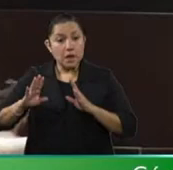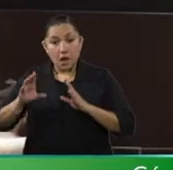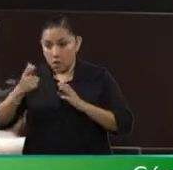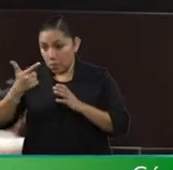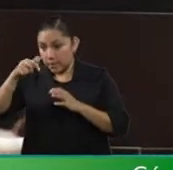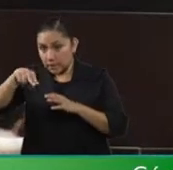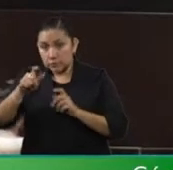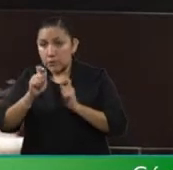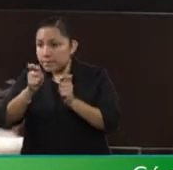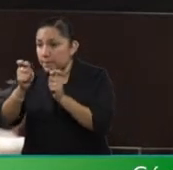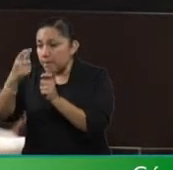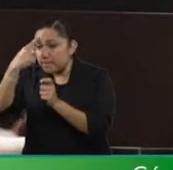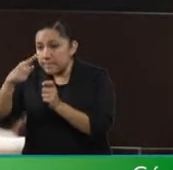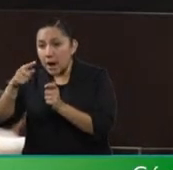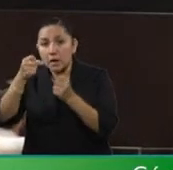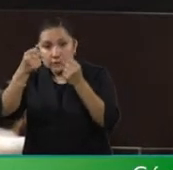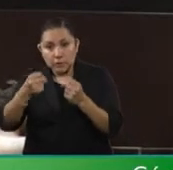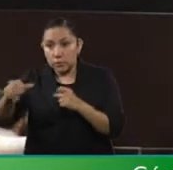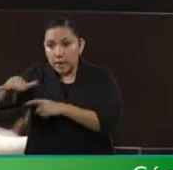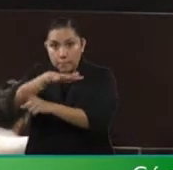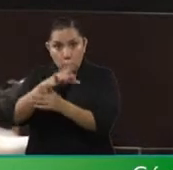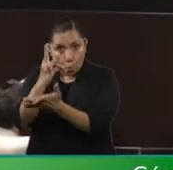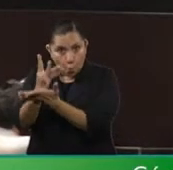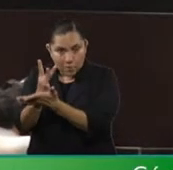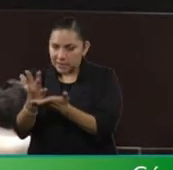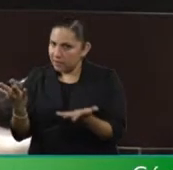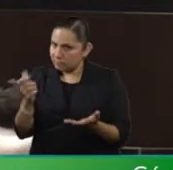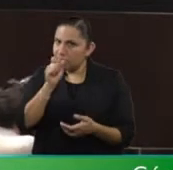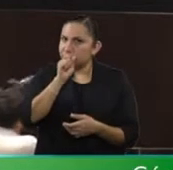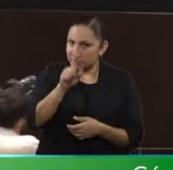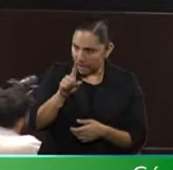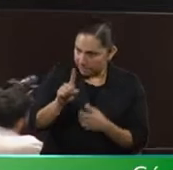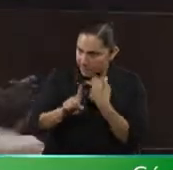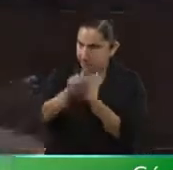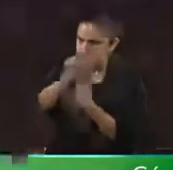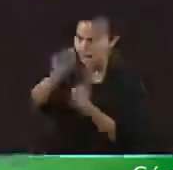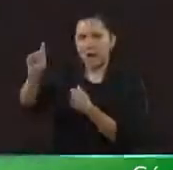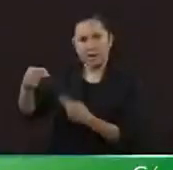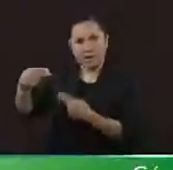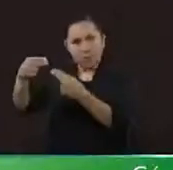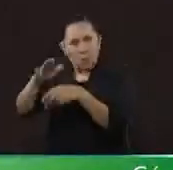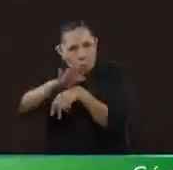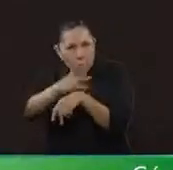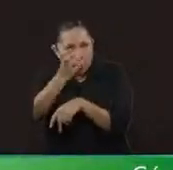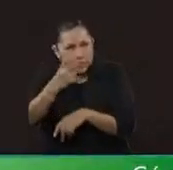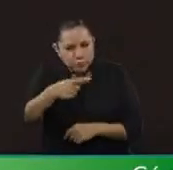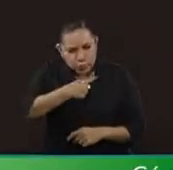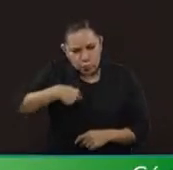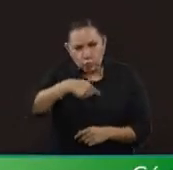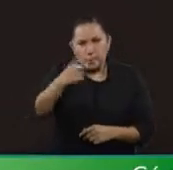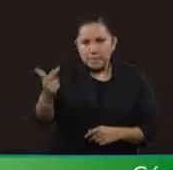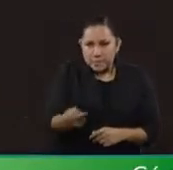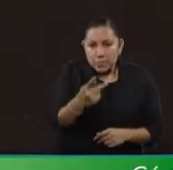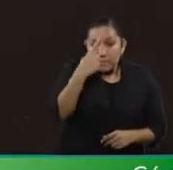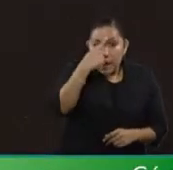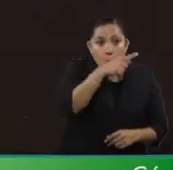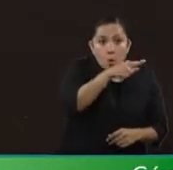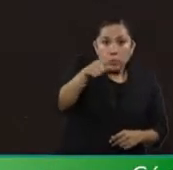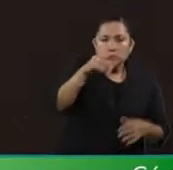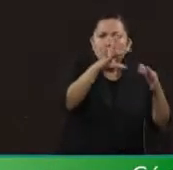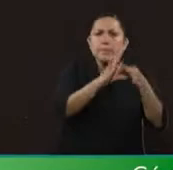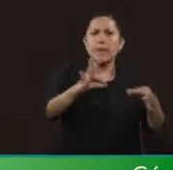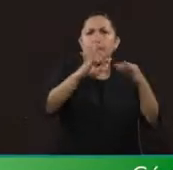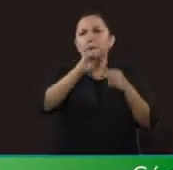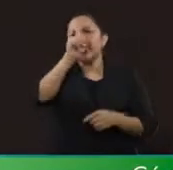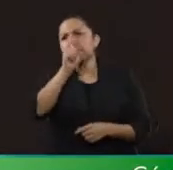extendido a los negocios por eso les volvemos a preguntar para que dejen de mentirle a la gente de México y a las juventudes